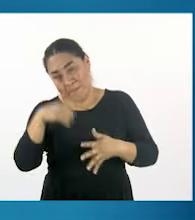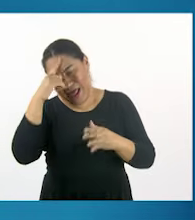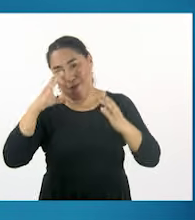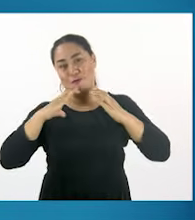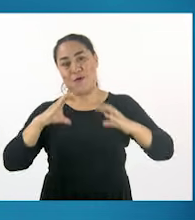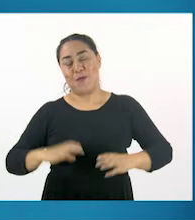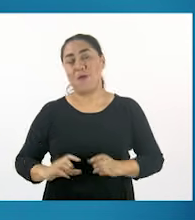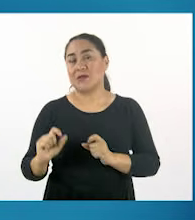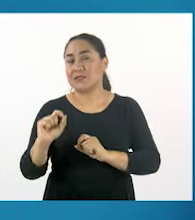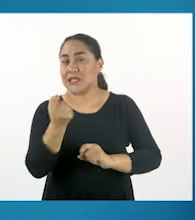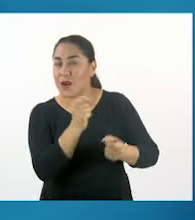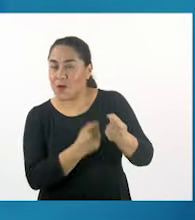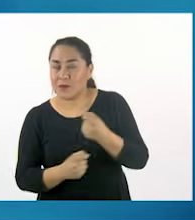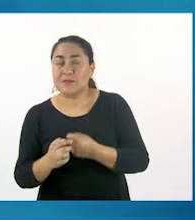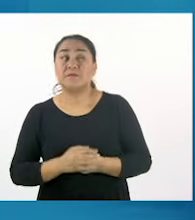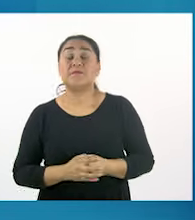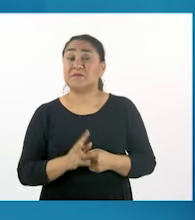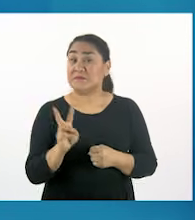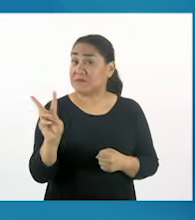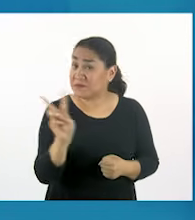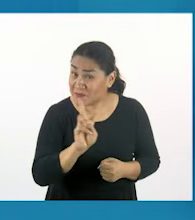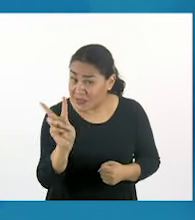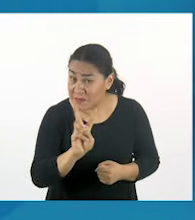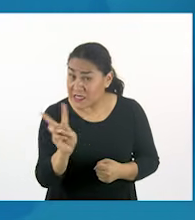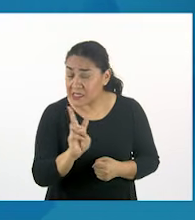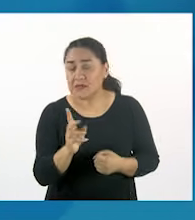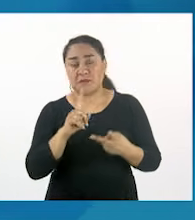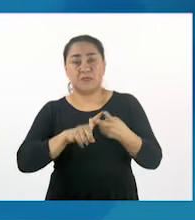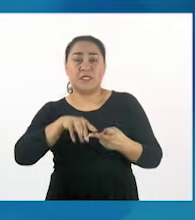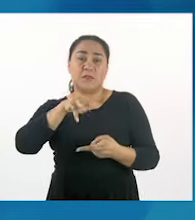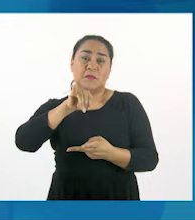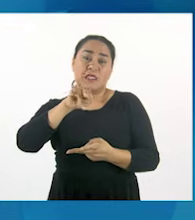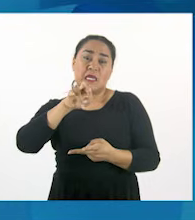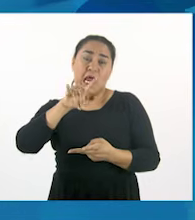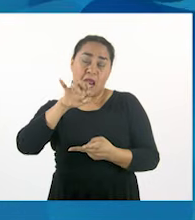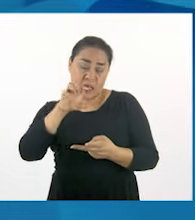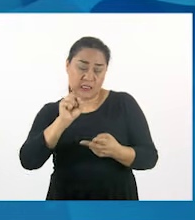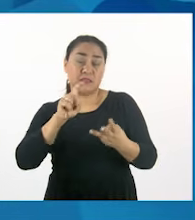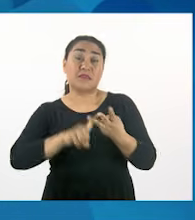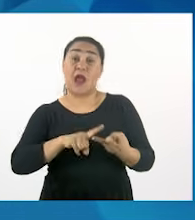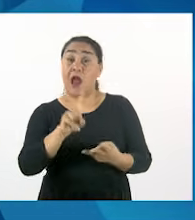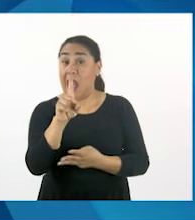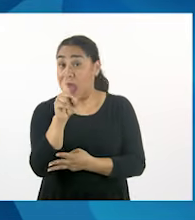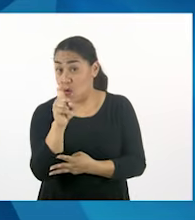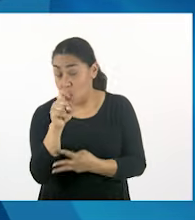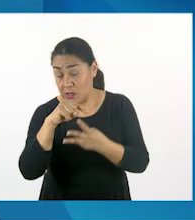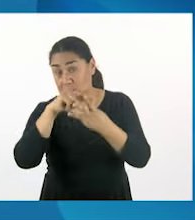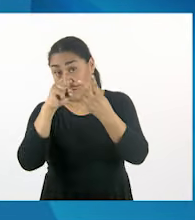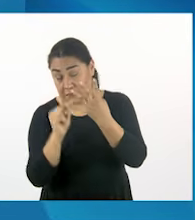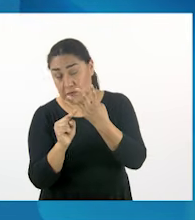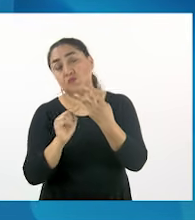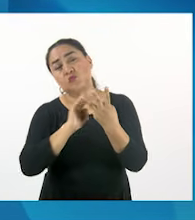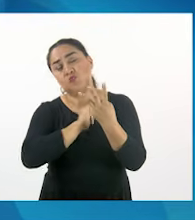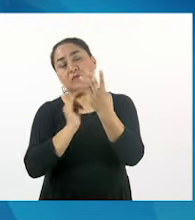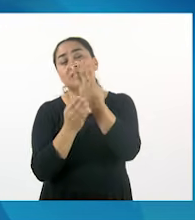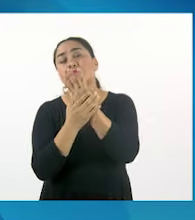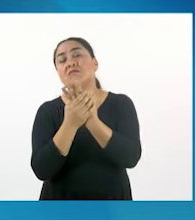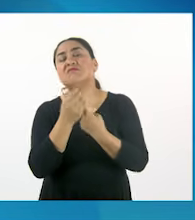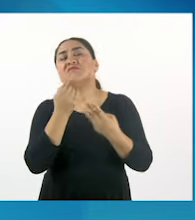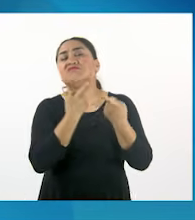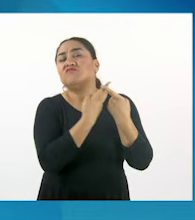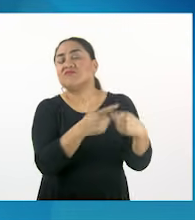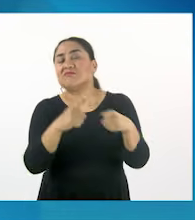cuerpo. Las vitaminas, minerales y el agua pueden convertirse en diferentes